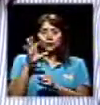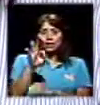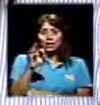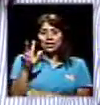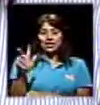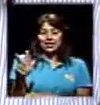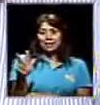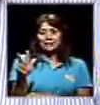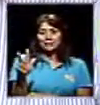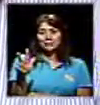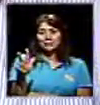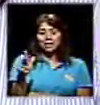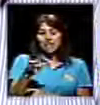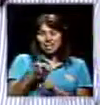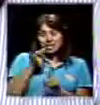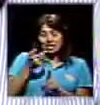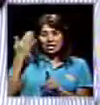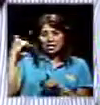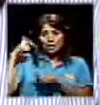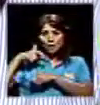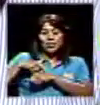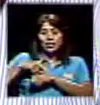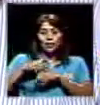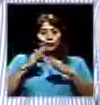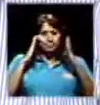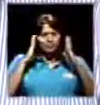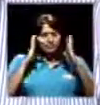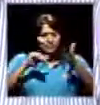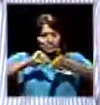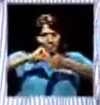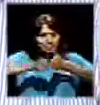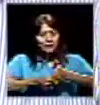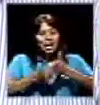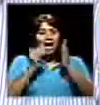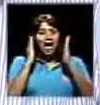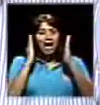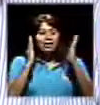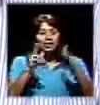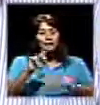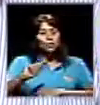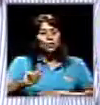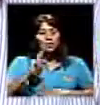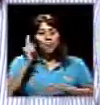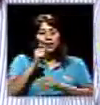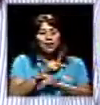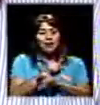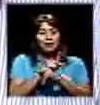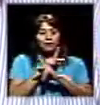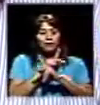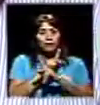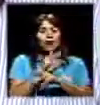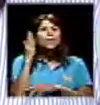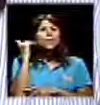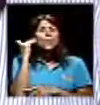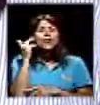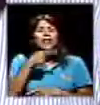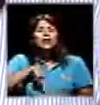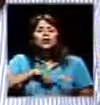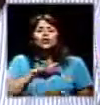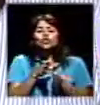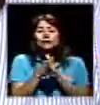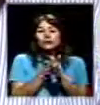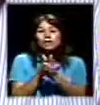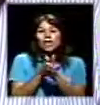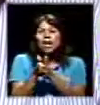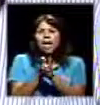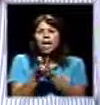énfasis a la atención primaria. ¿Por qué estudiamos eficiencia? Bueno, porque hay una serie de estudios